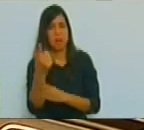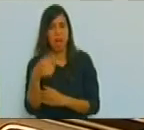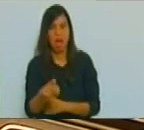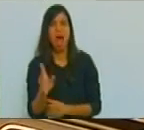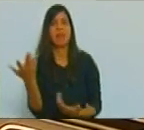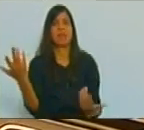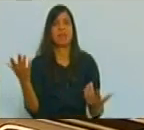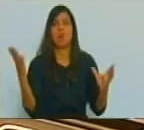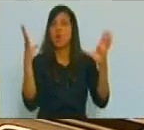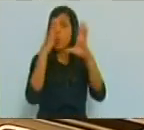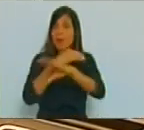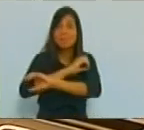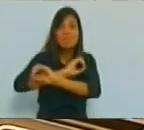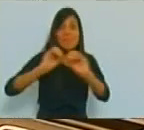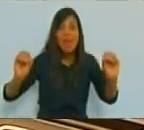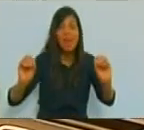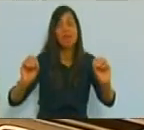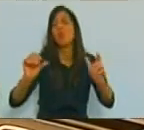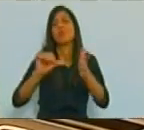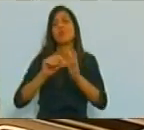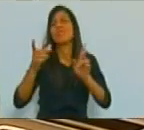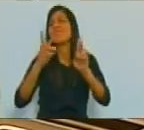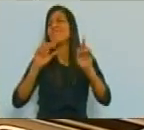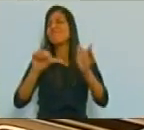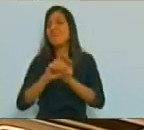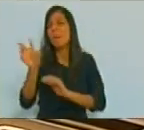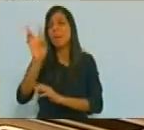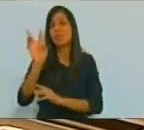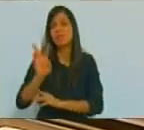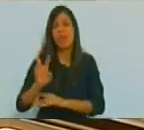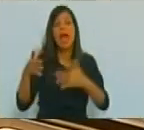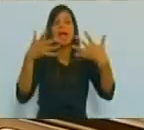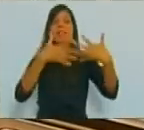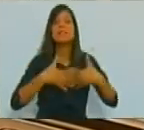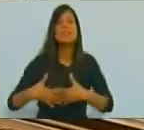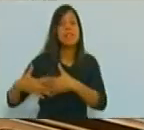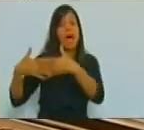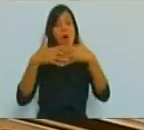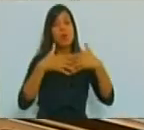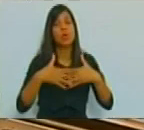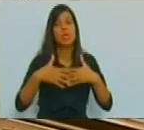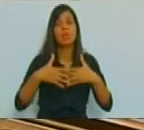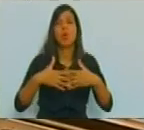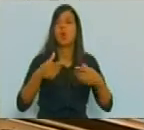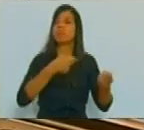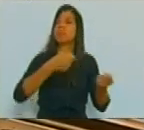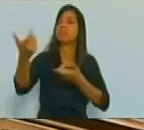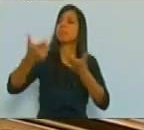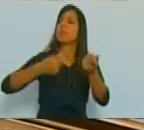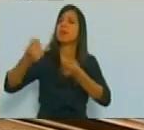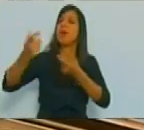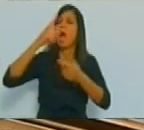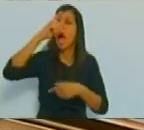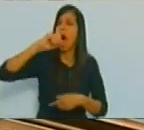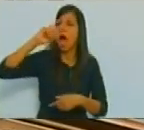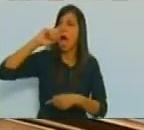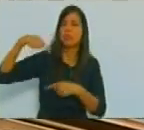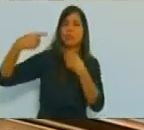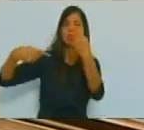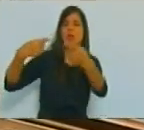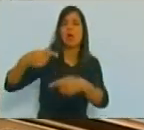la droga a los eeuu oigan esto camarada ingresan todos los años